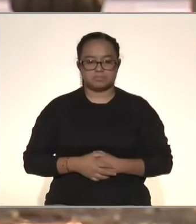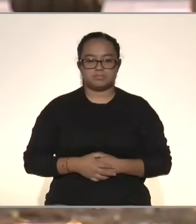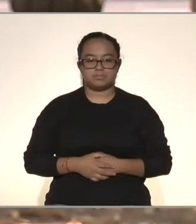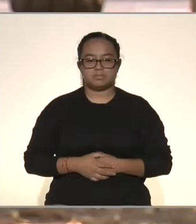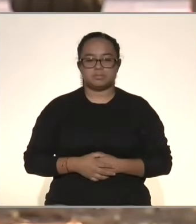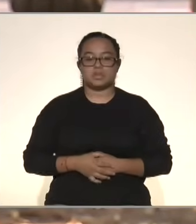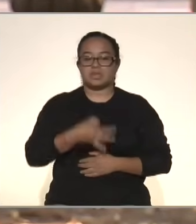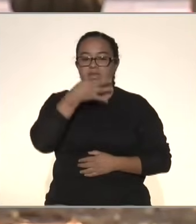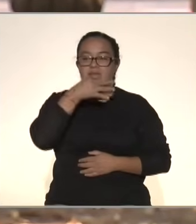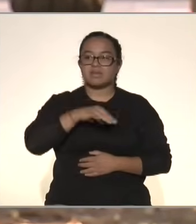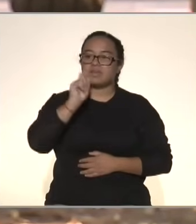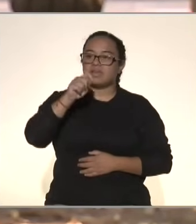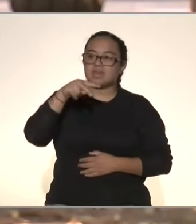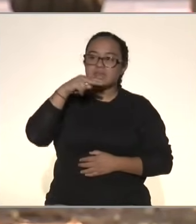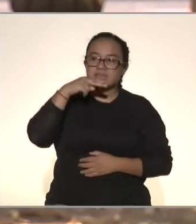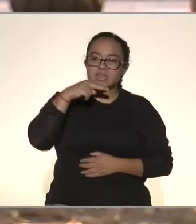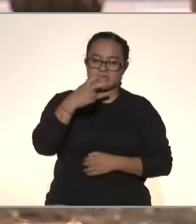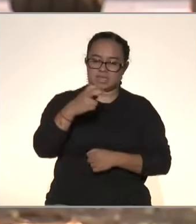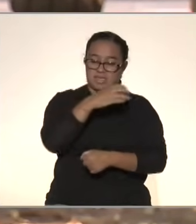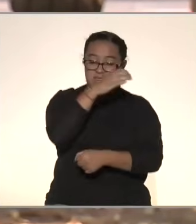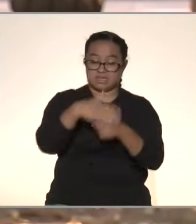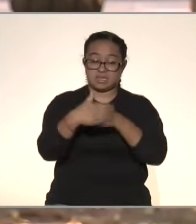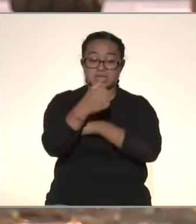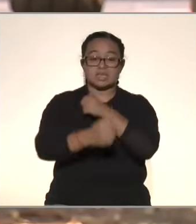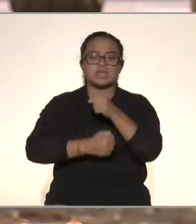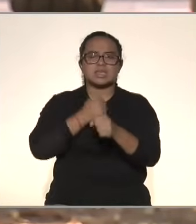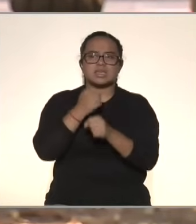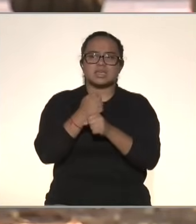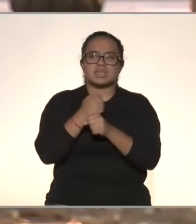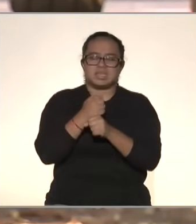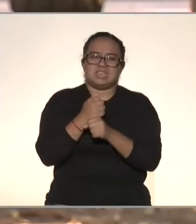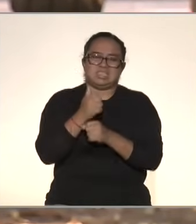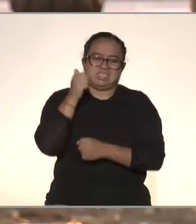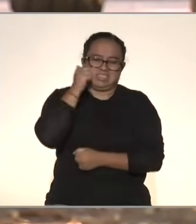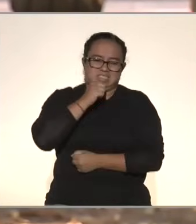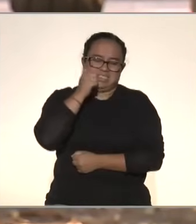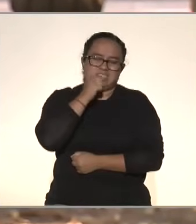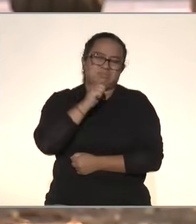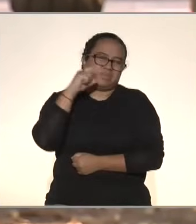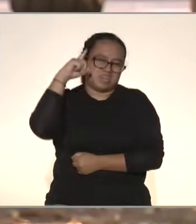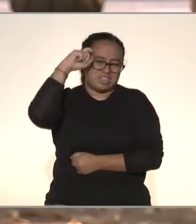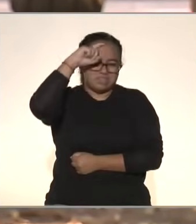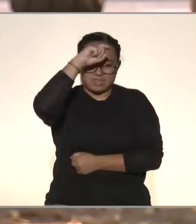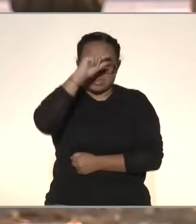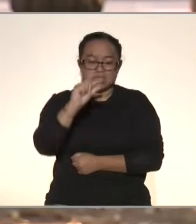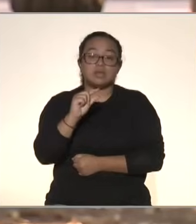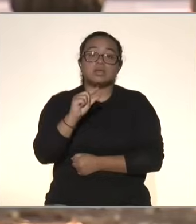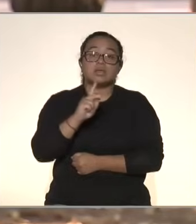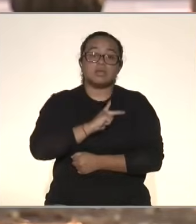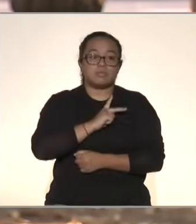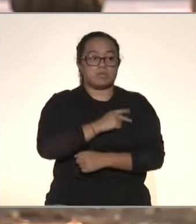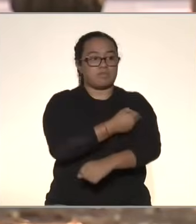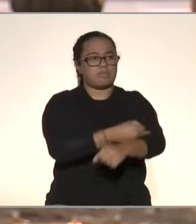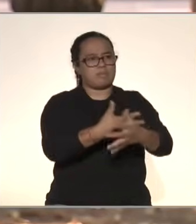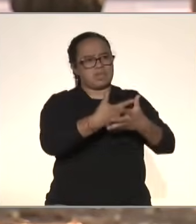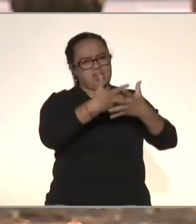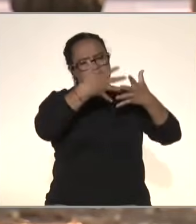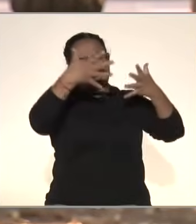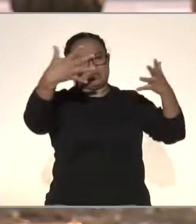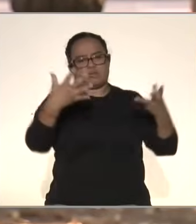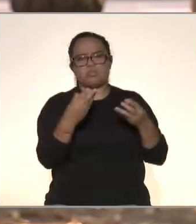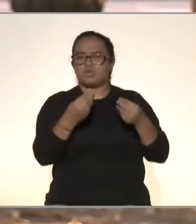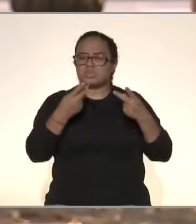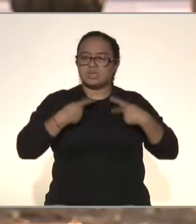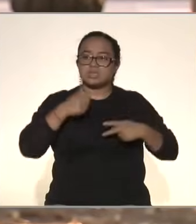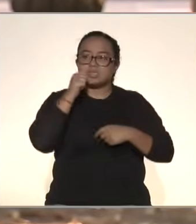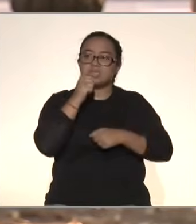Las fiestas de Navidad y de fin de año siempre fueron un poco complicadas. Vengo de una familia grande, numerosa, en